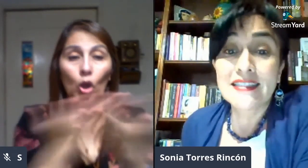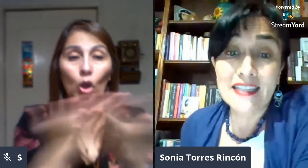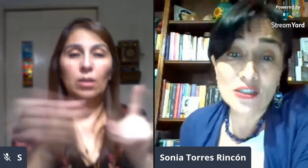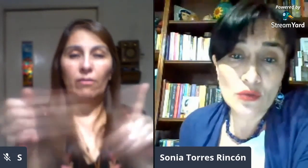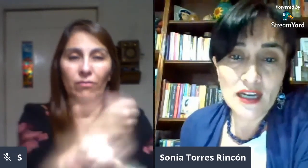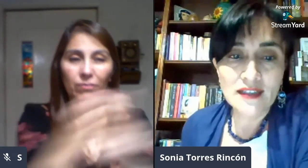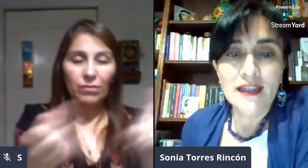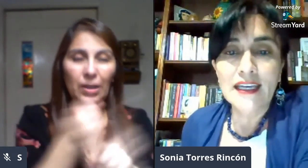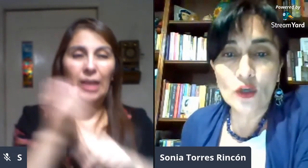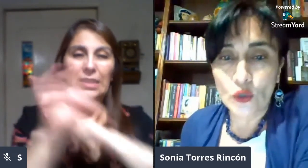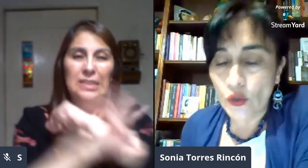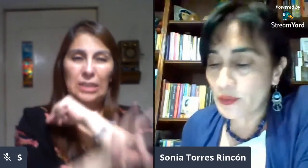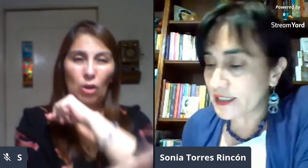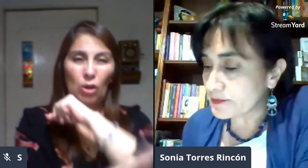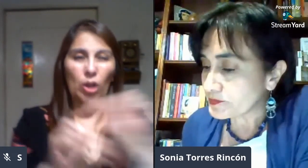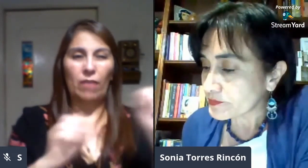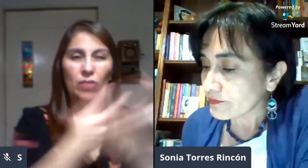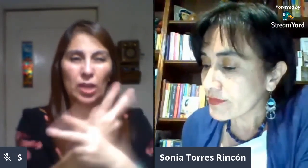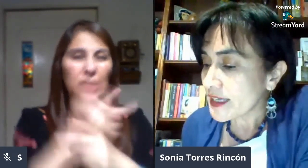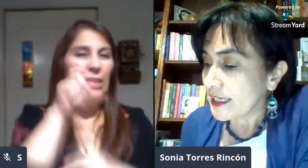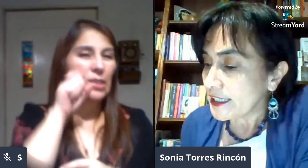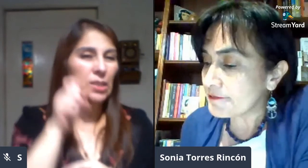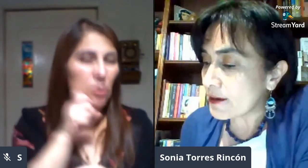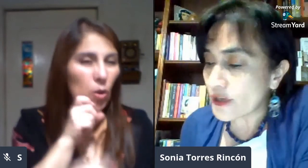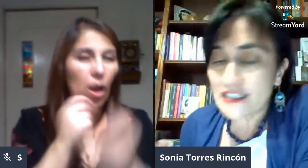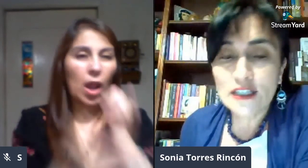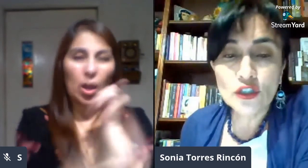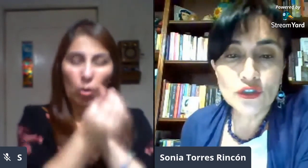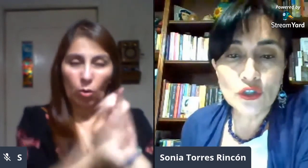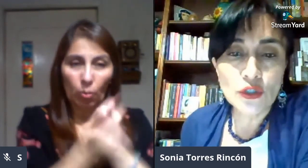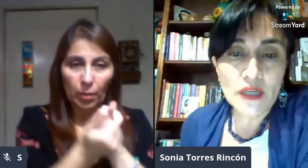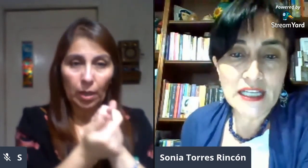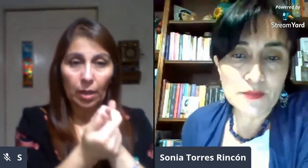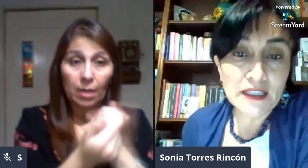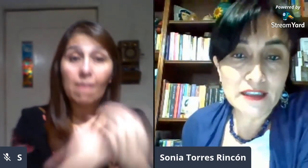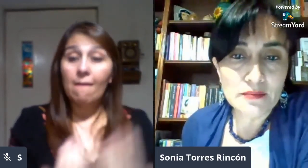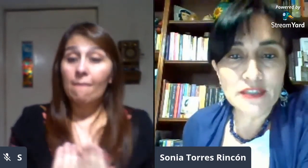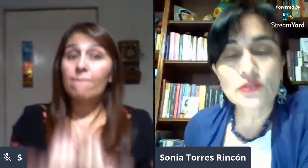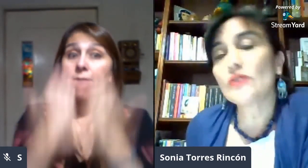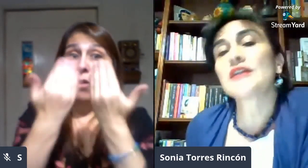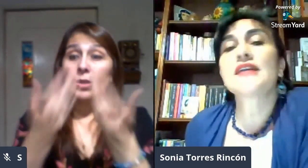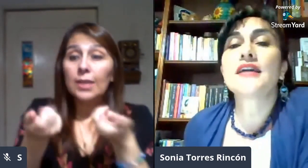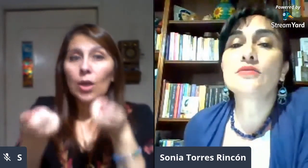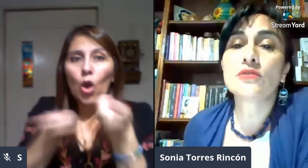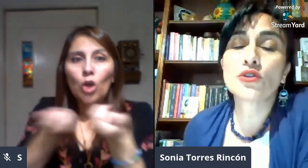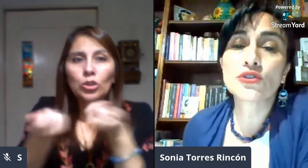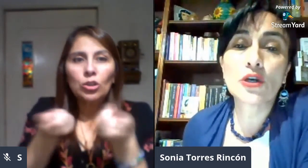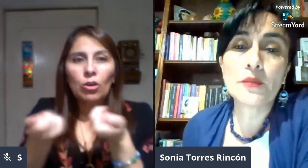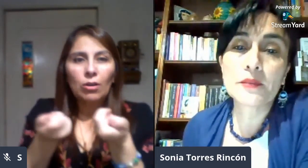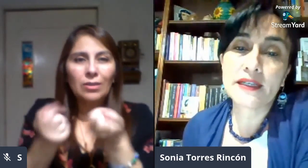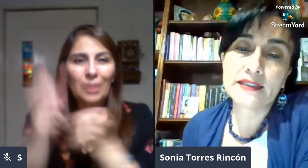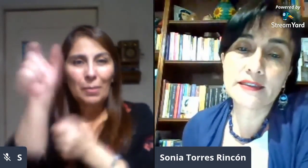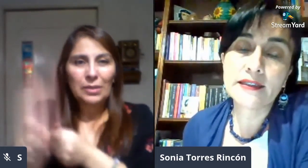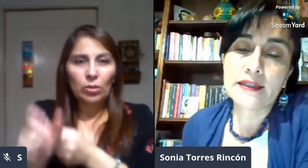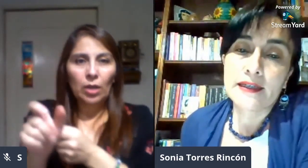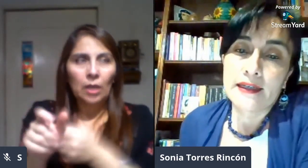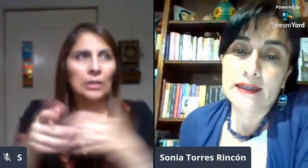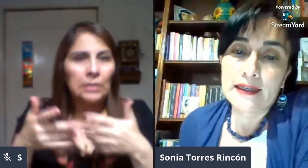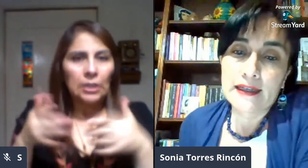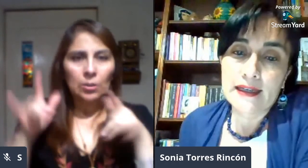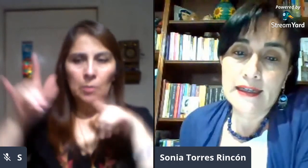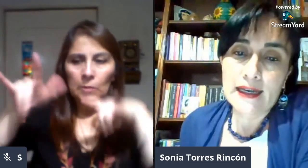psicológica, sexual, económica, y favorece el control sobre las víctimas, ¿no? Allí hay un control